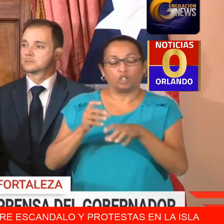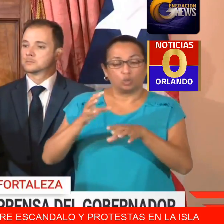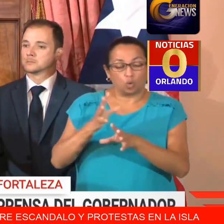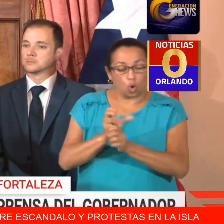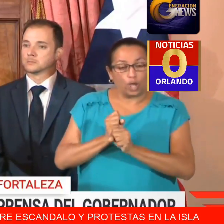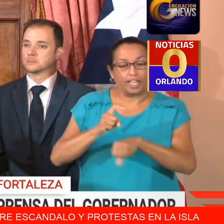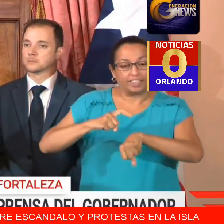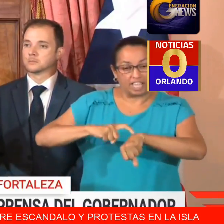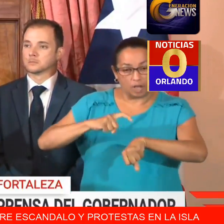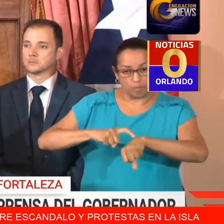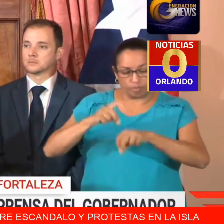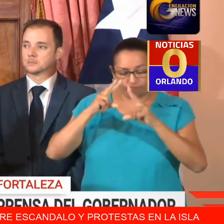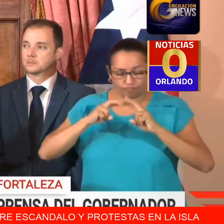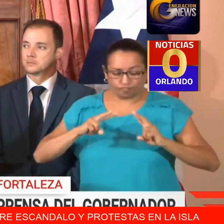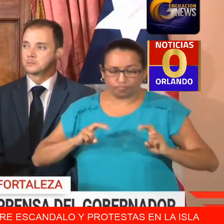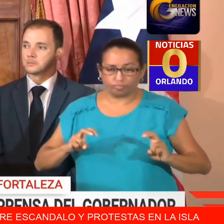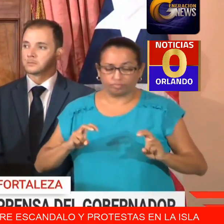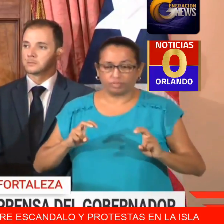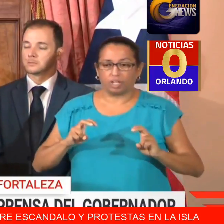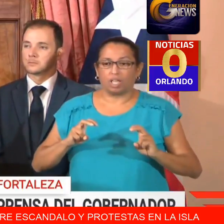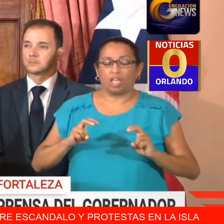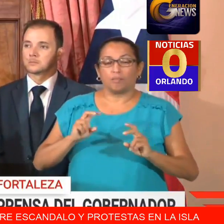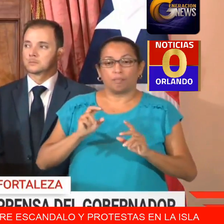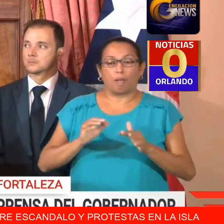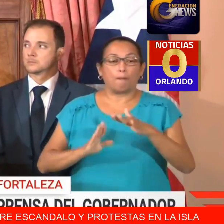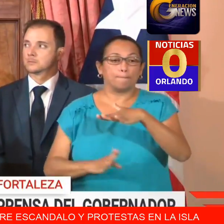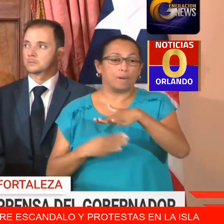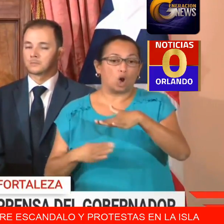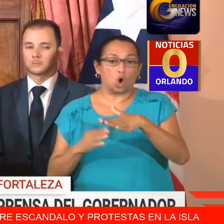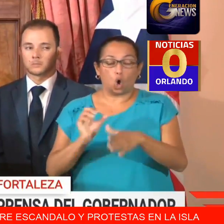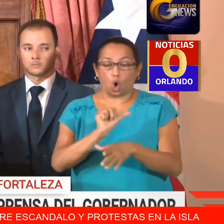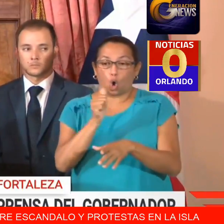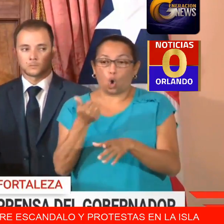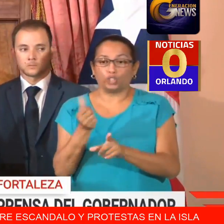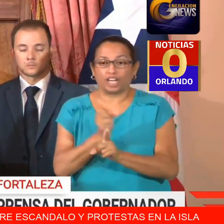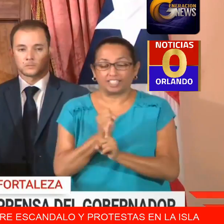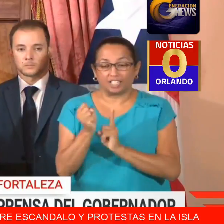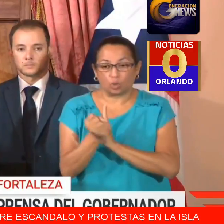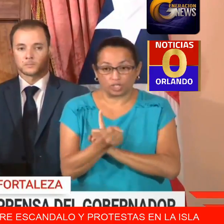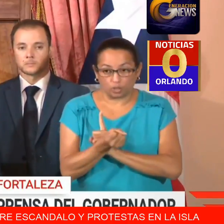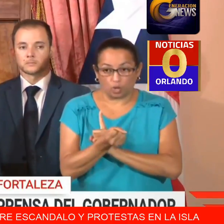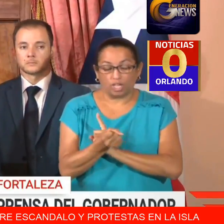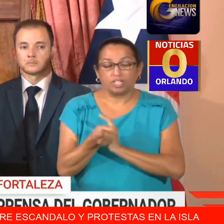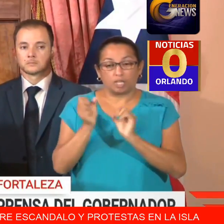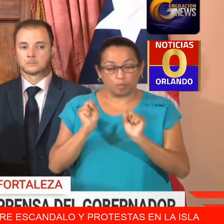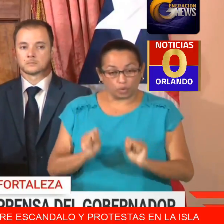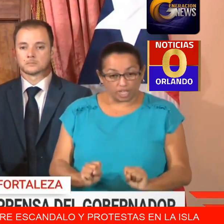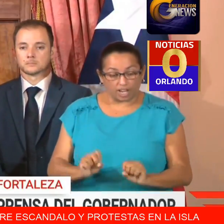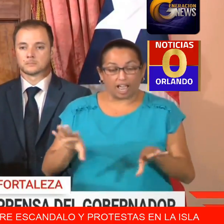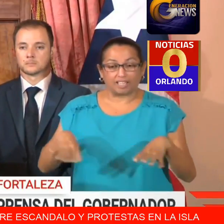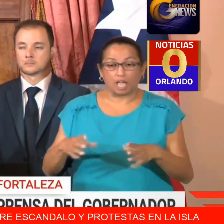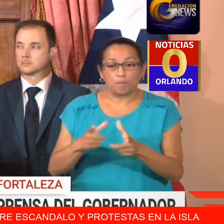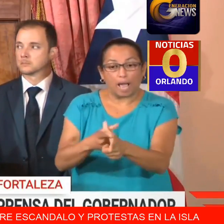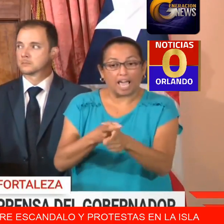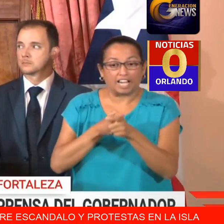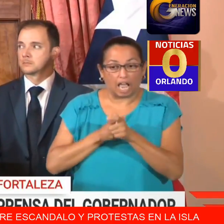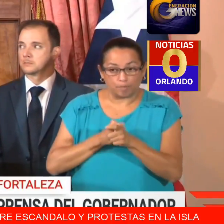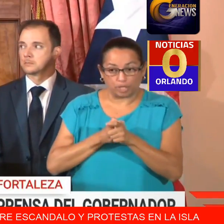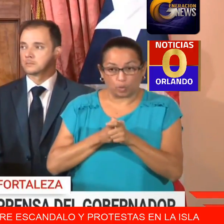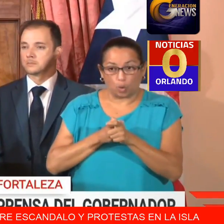tercero, hay una incertidumbre respecto a que usted está analizando cambios en jefes de agencia. Muchos alegan de